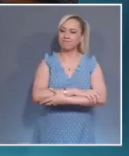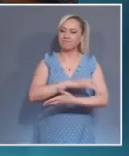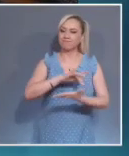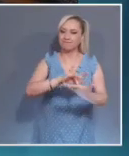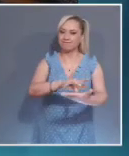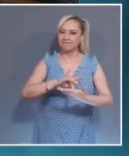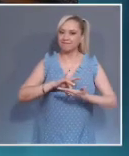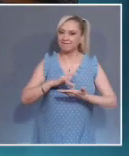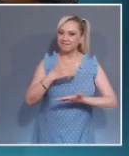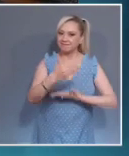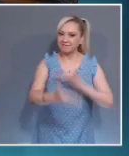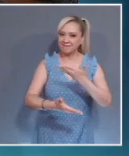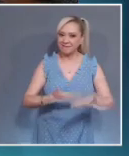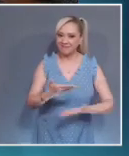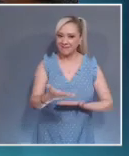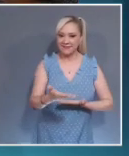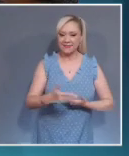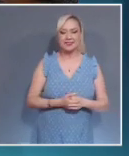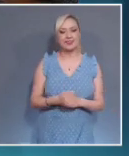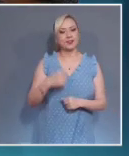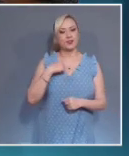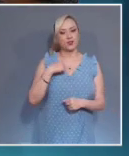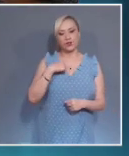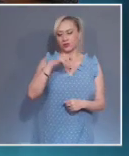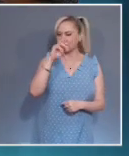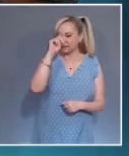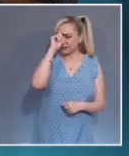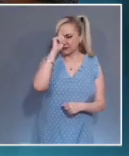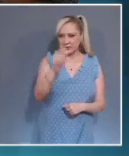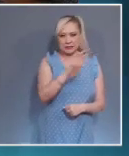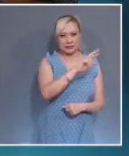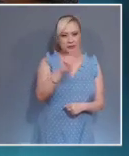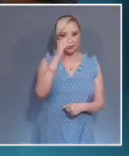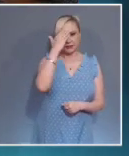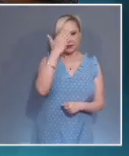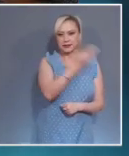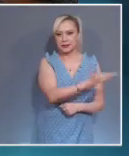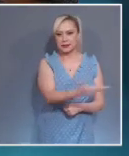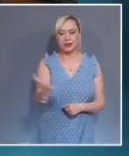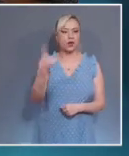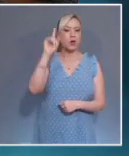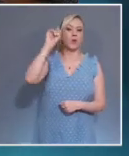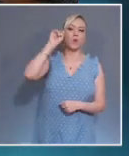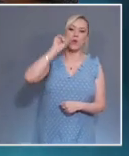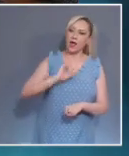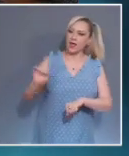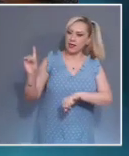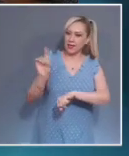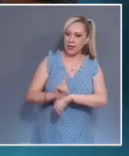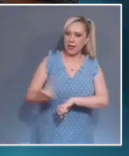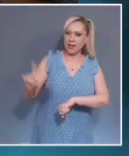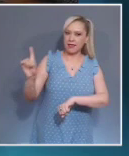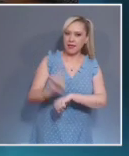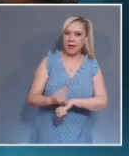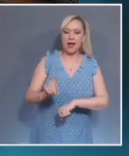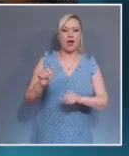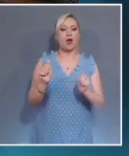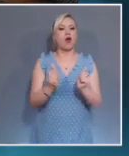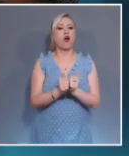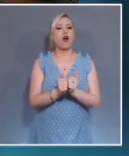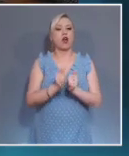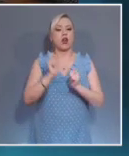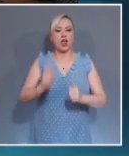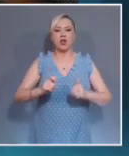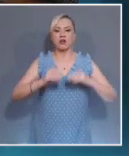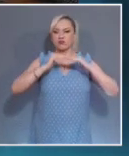reconocimiento para todas aquellas mujeres que combinan día a día con equilibrio y fortaleza